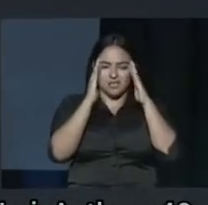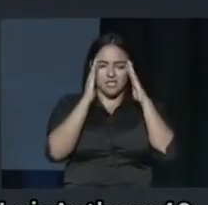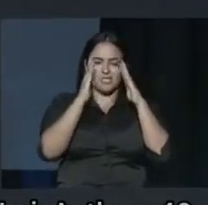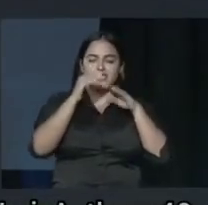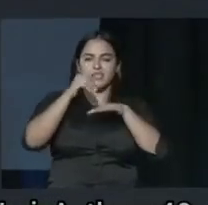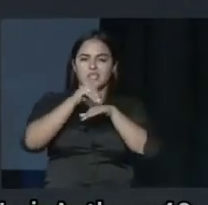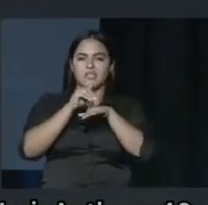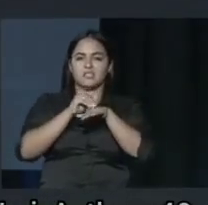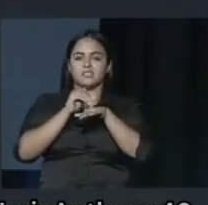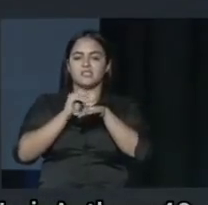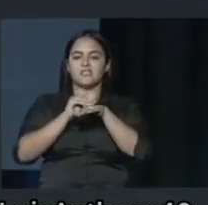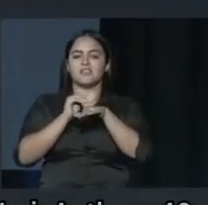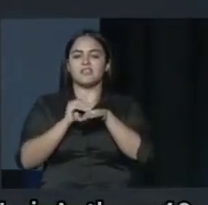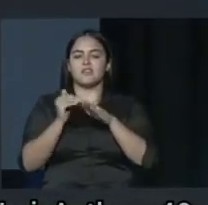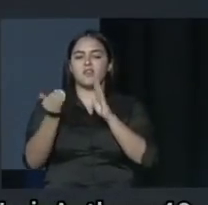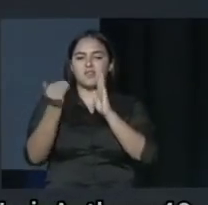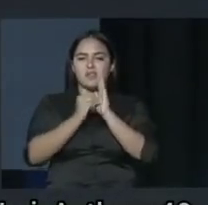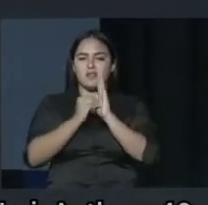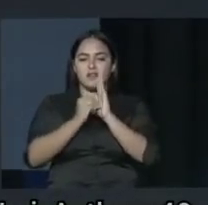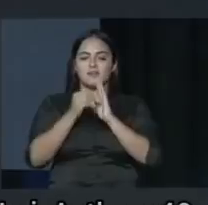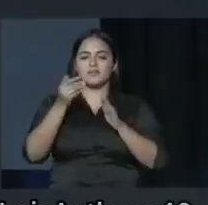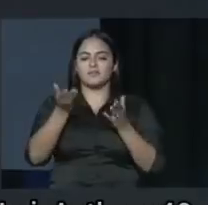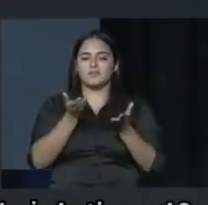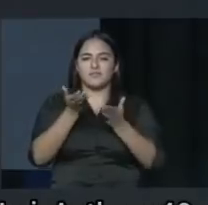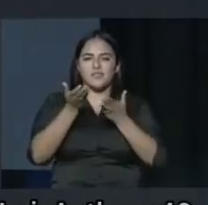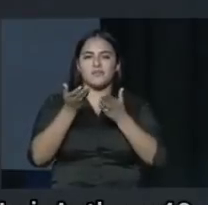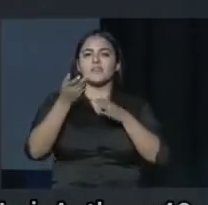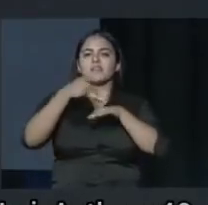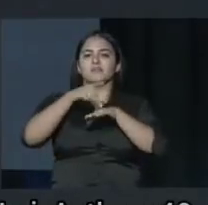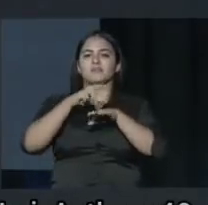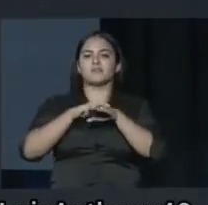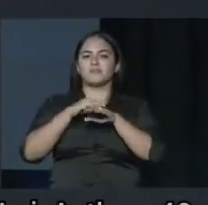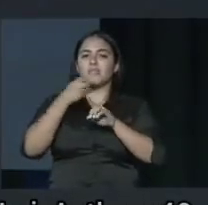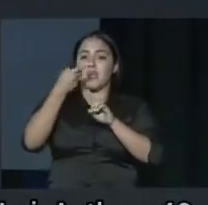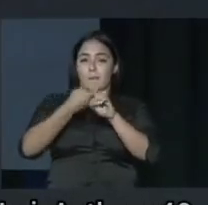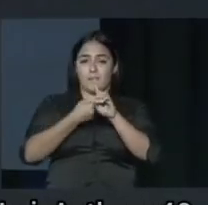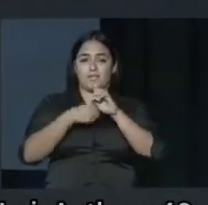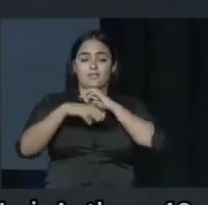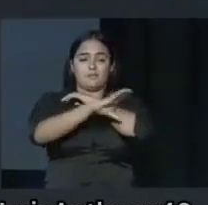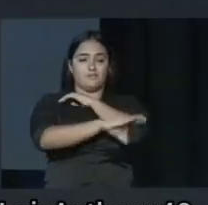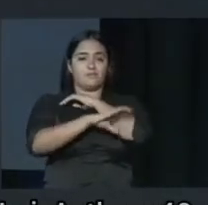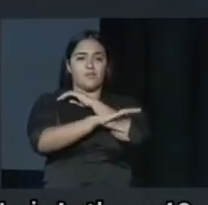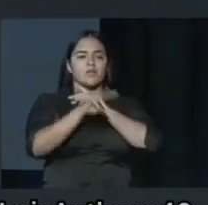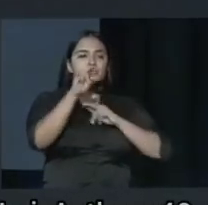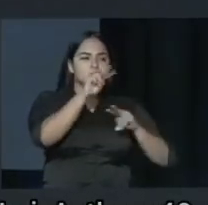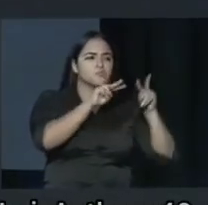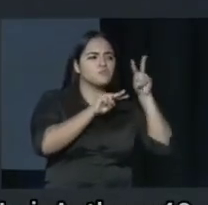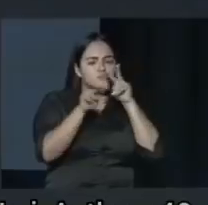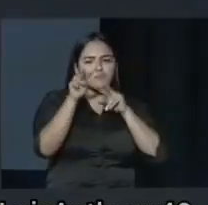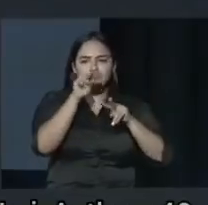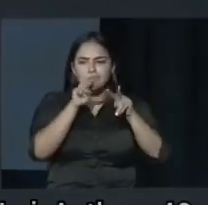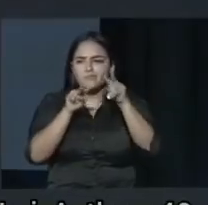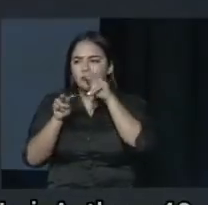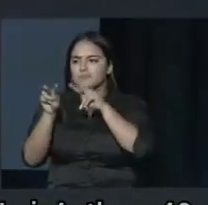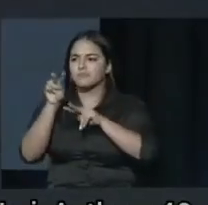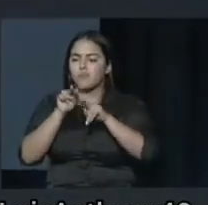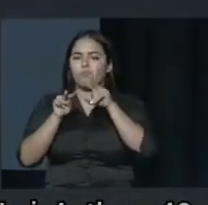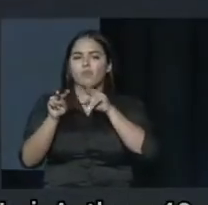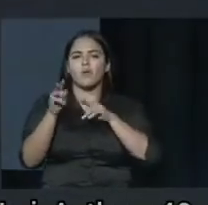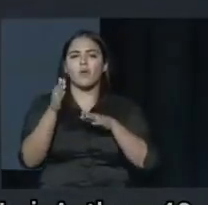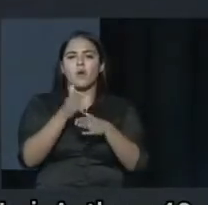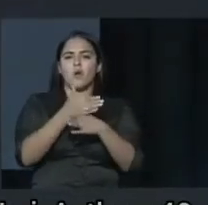a servirle a Puerto Rico. Desde el mes de septiembre he visitado más de la mitad de los municipios de la isla. He